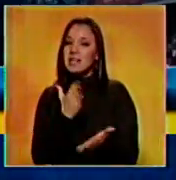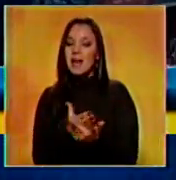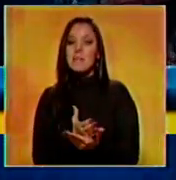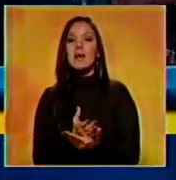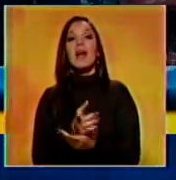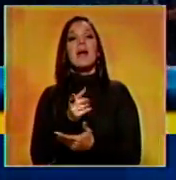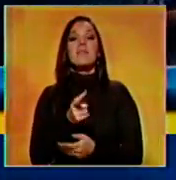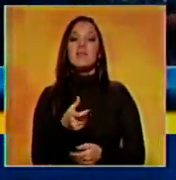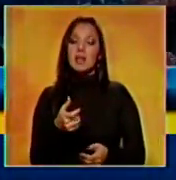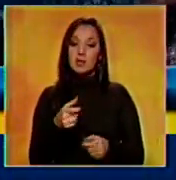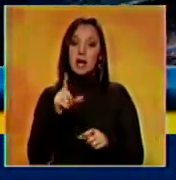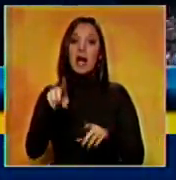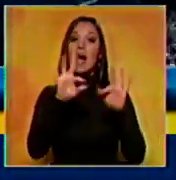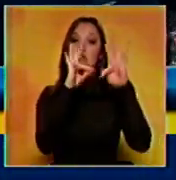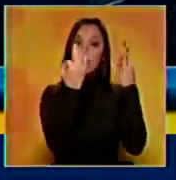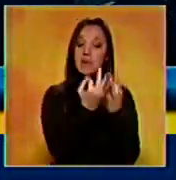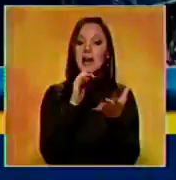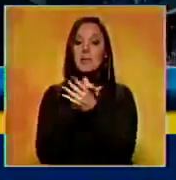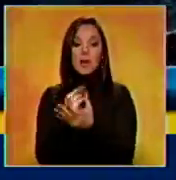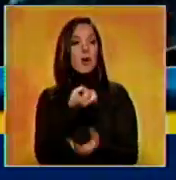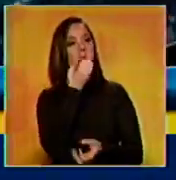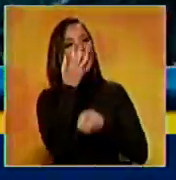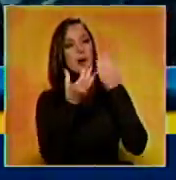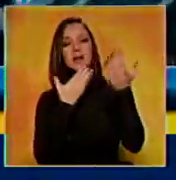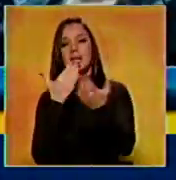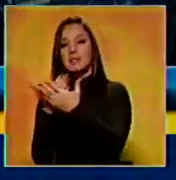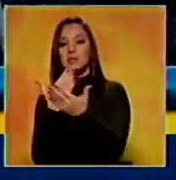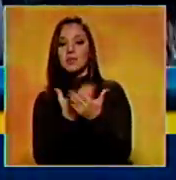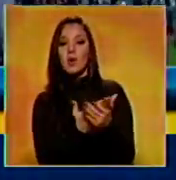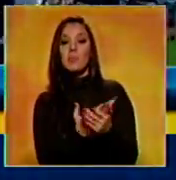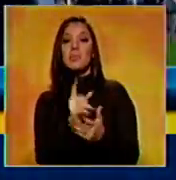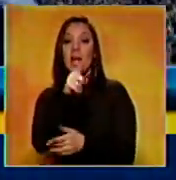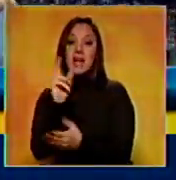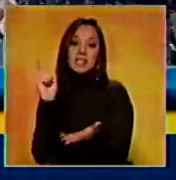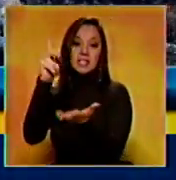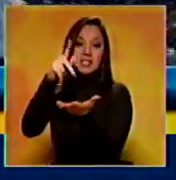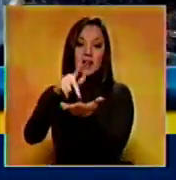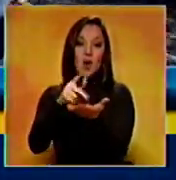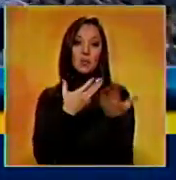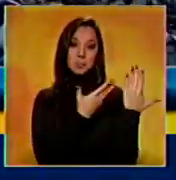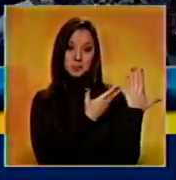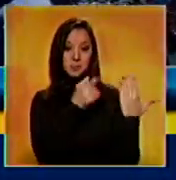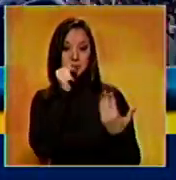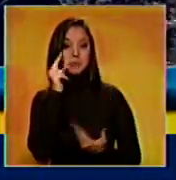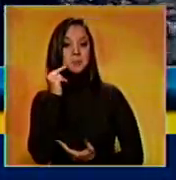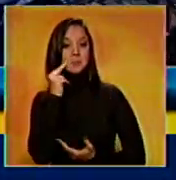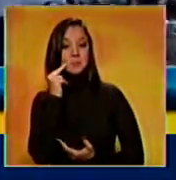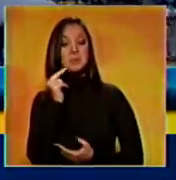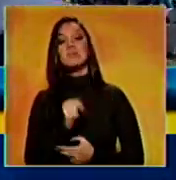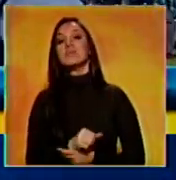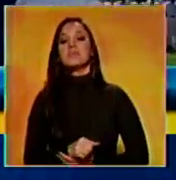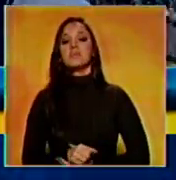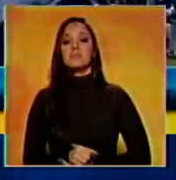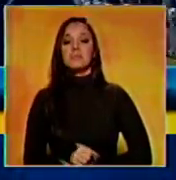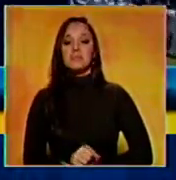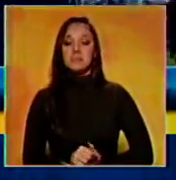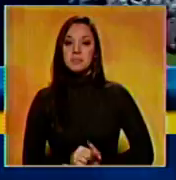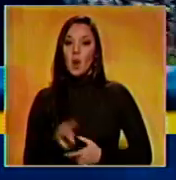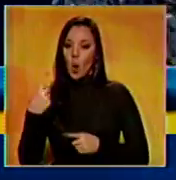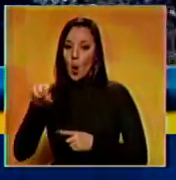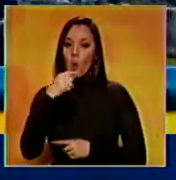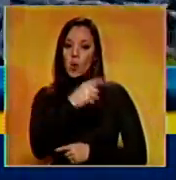su familia, amigos y fanáticos en una ceremonia en la que asistieron figuras como Michael Jordan, Mariano Rivera y Cal Ripken